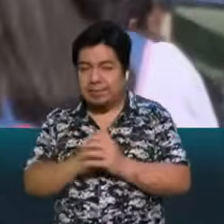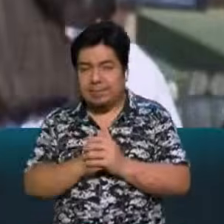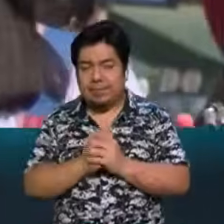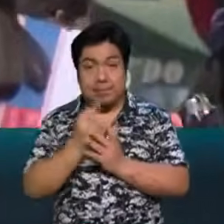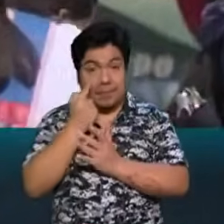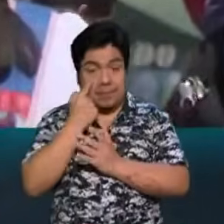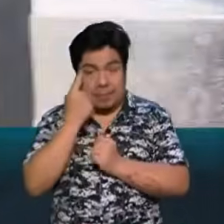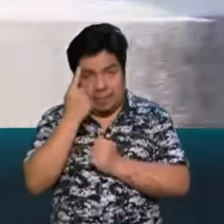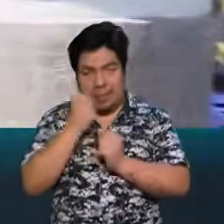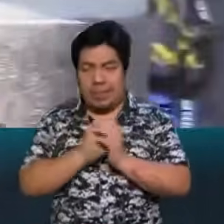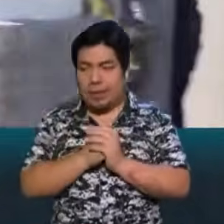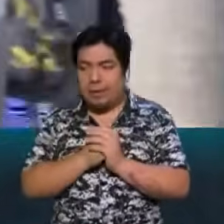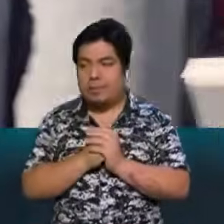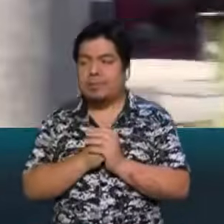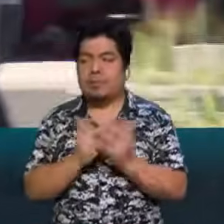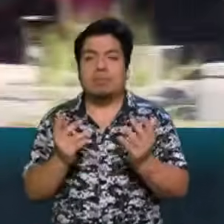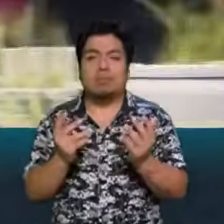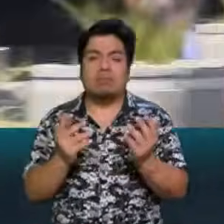Uno es